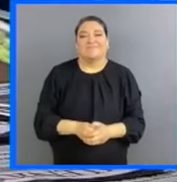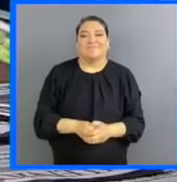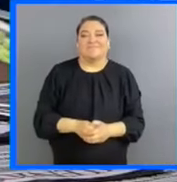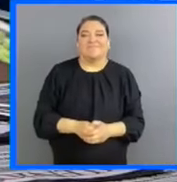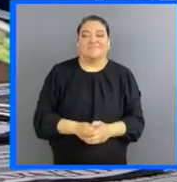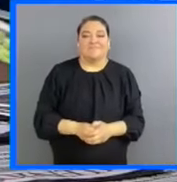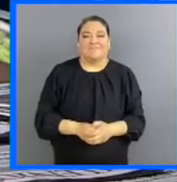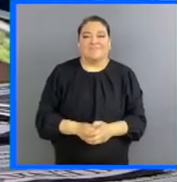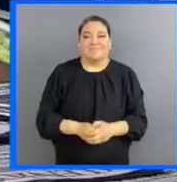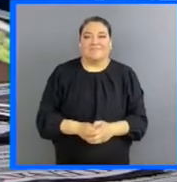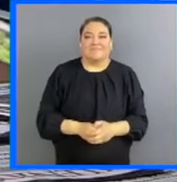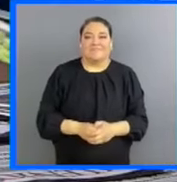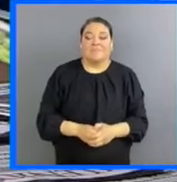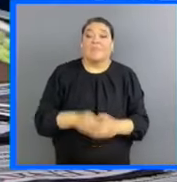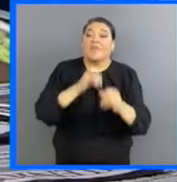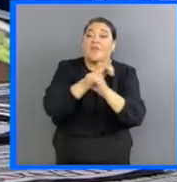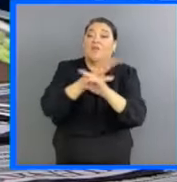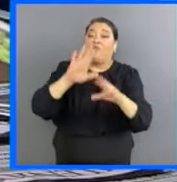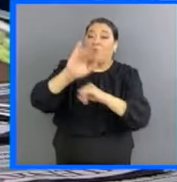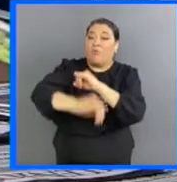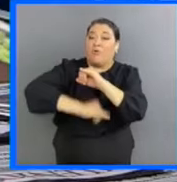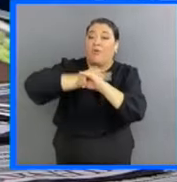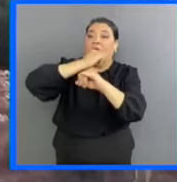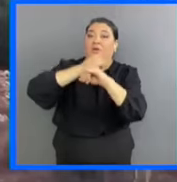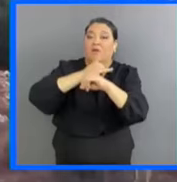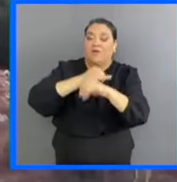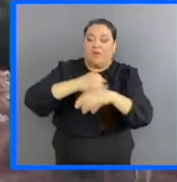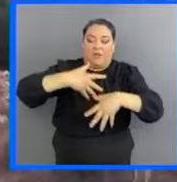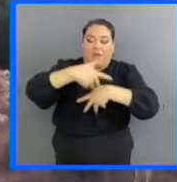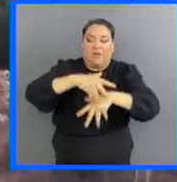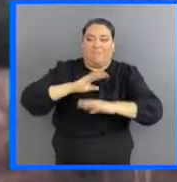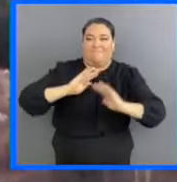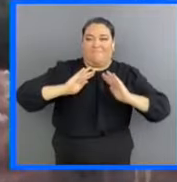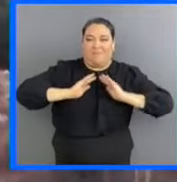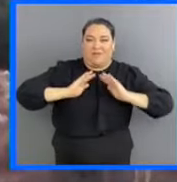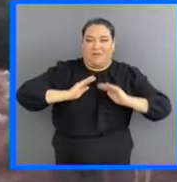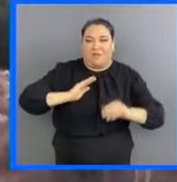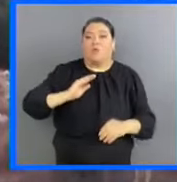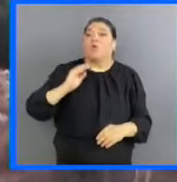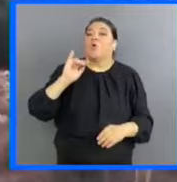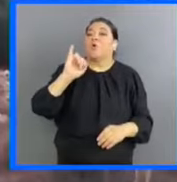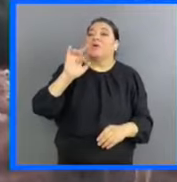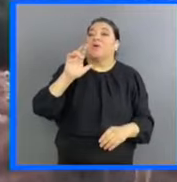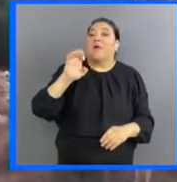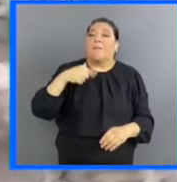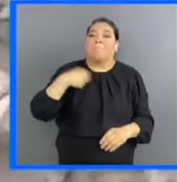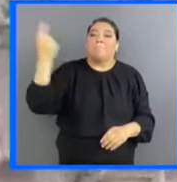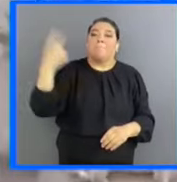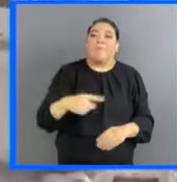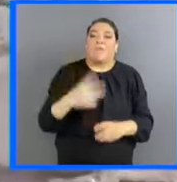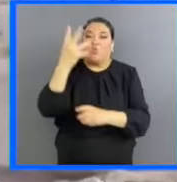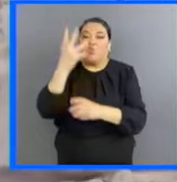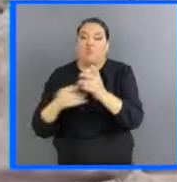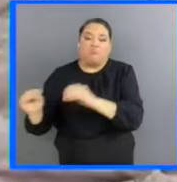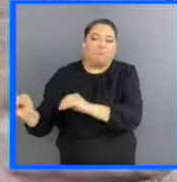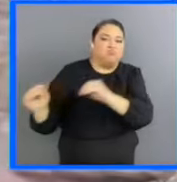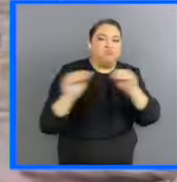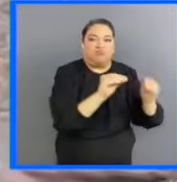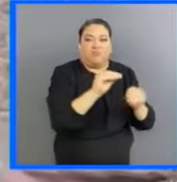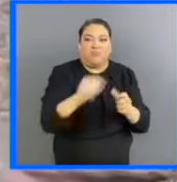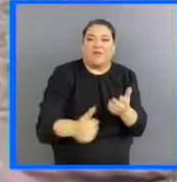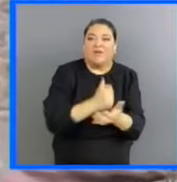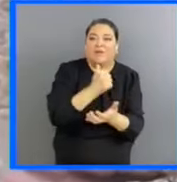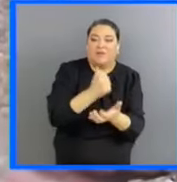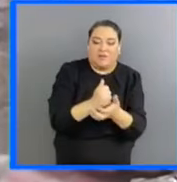En información internacional, el ejército de Israel ordenó la evacuación urgente de diversas zonas en las ciudades de Taibet